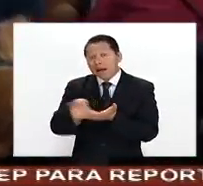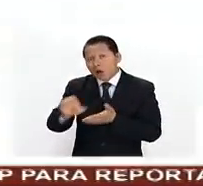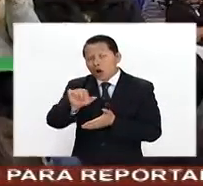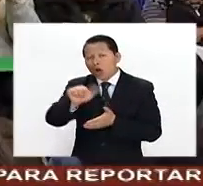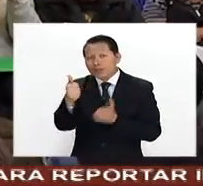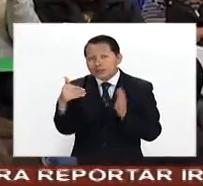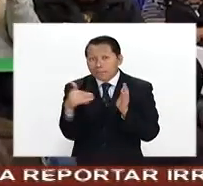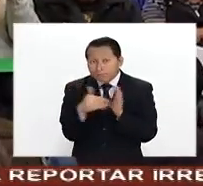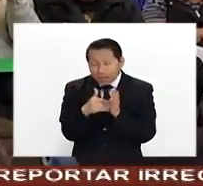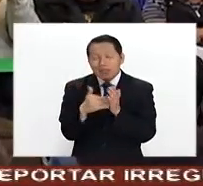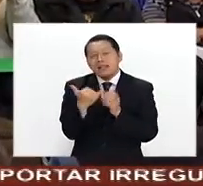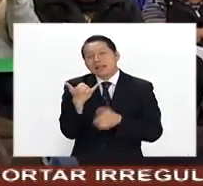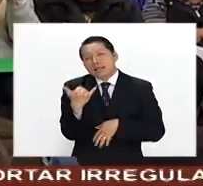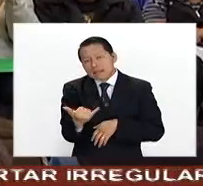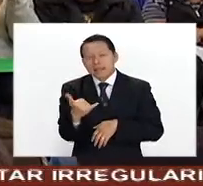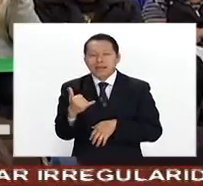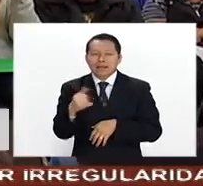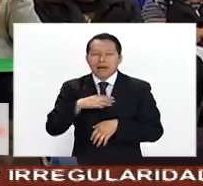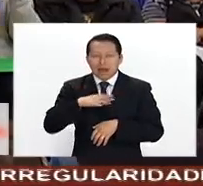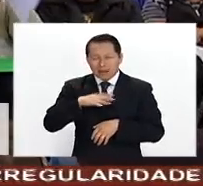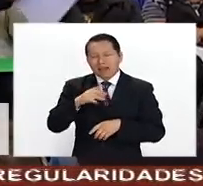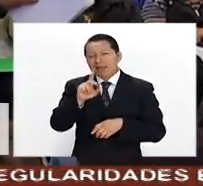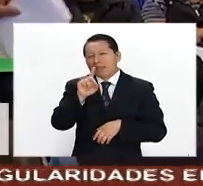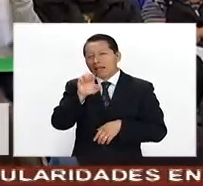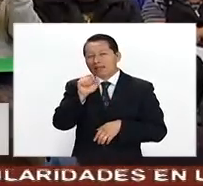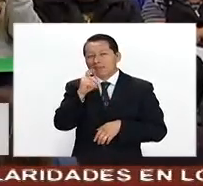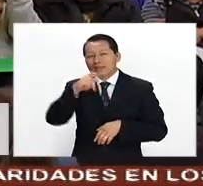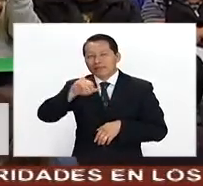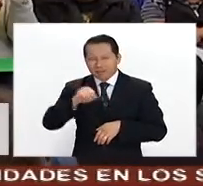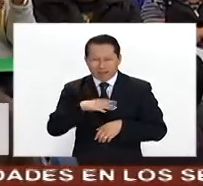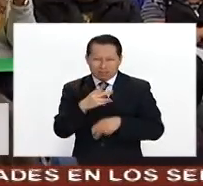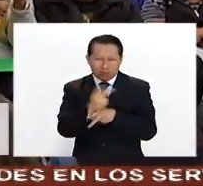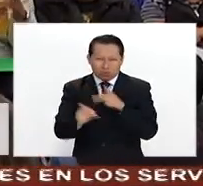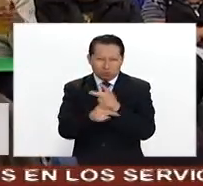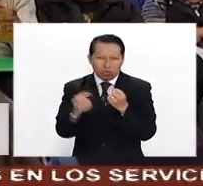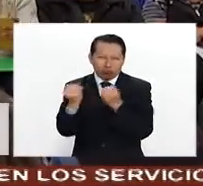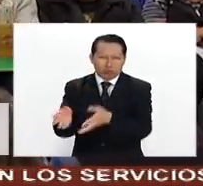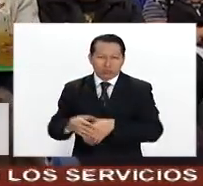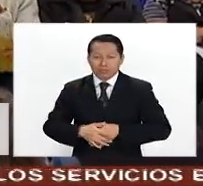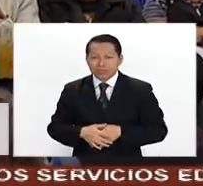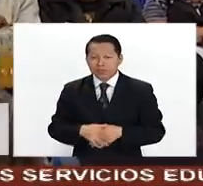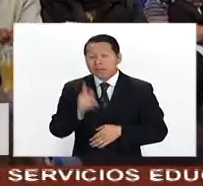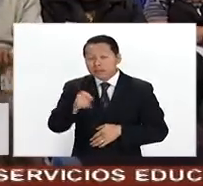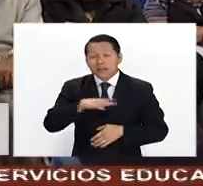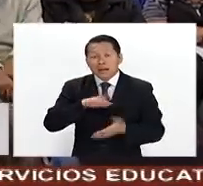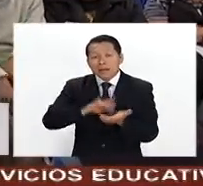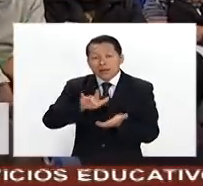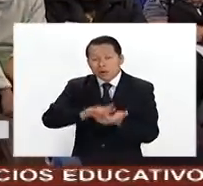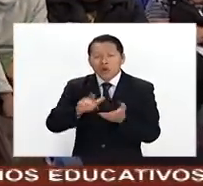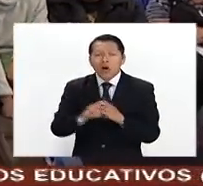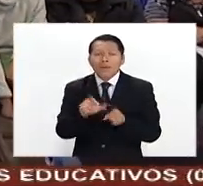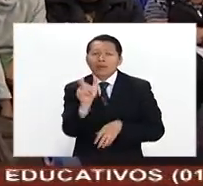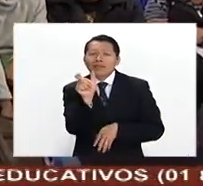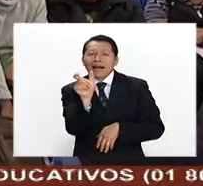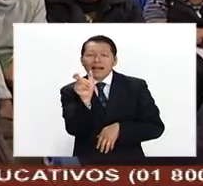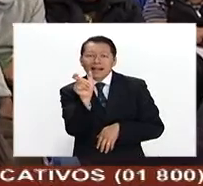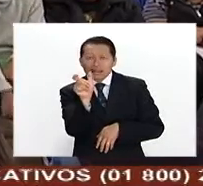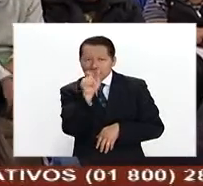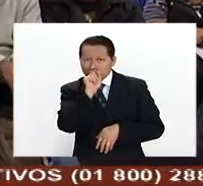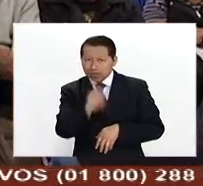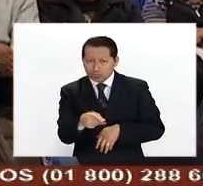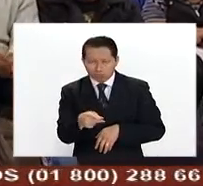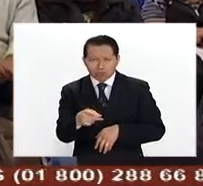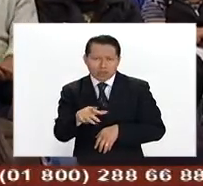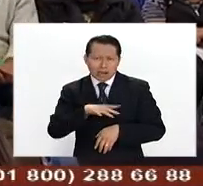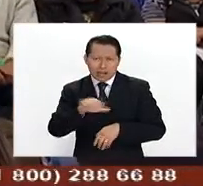despensa. Todos los que sean locatarios se van a llevar a través de tarjetas electrónicas estos